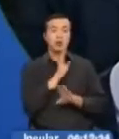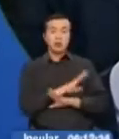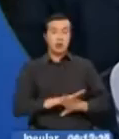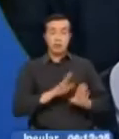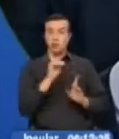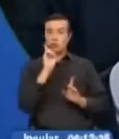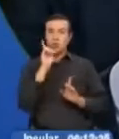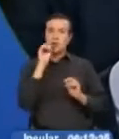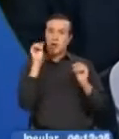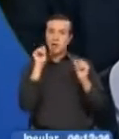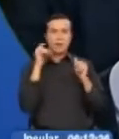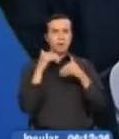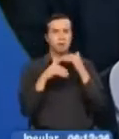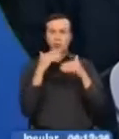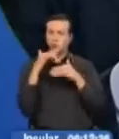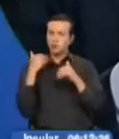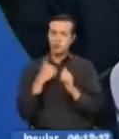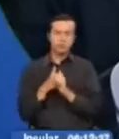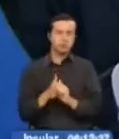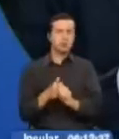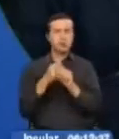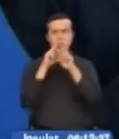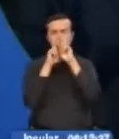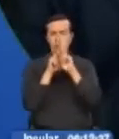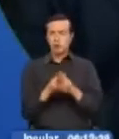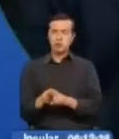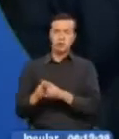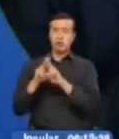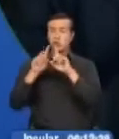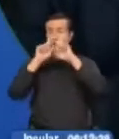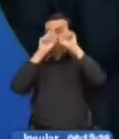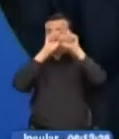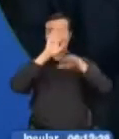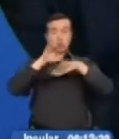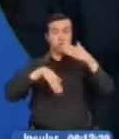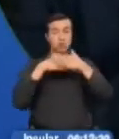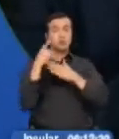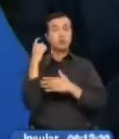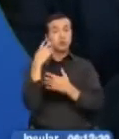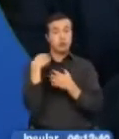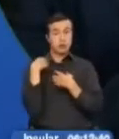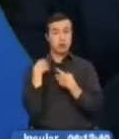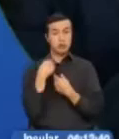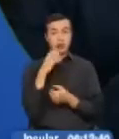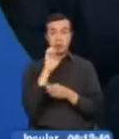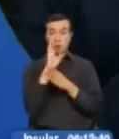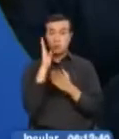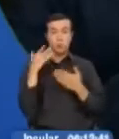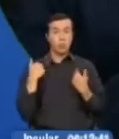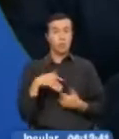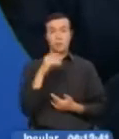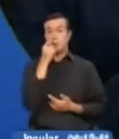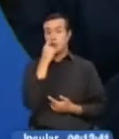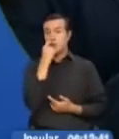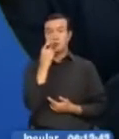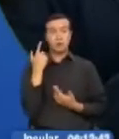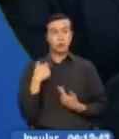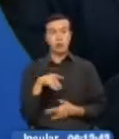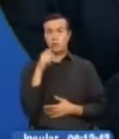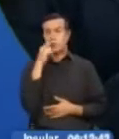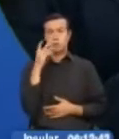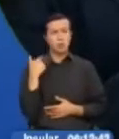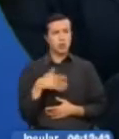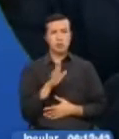sino que es un proceso continuo en el que los proveedores deben garantizar a los ecuatorianos que cualquier medicina que